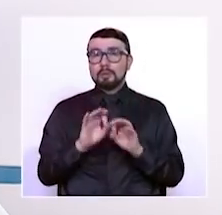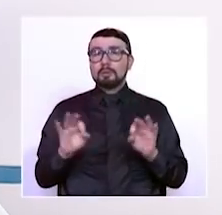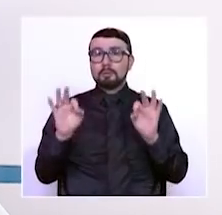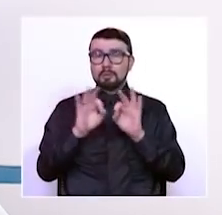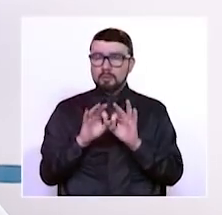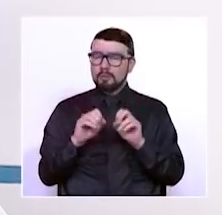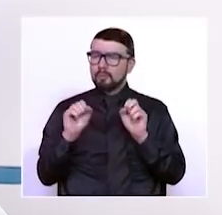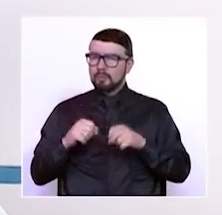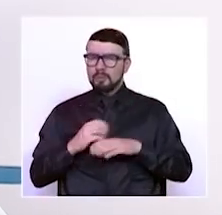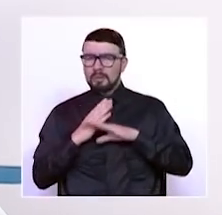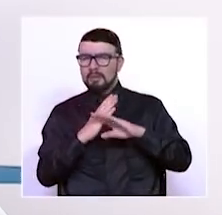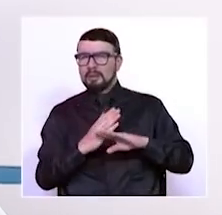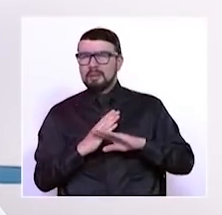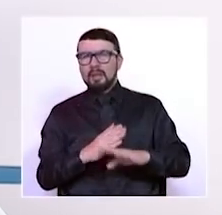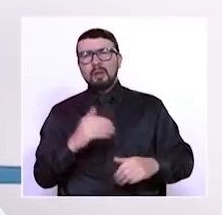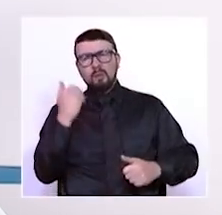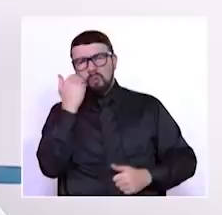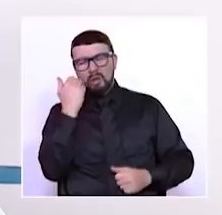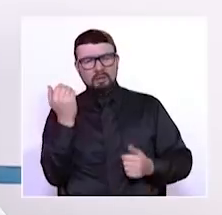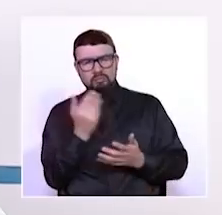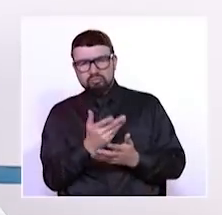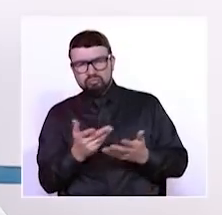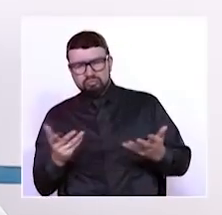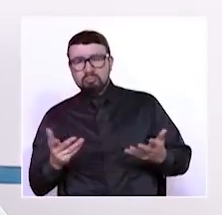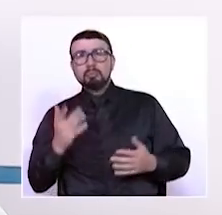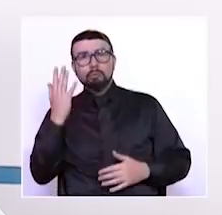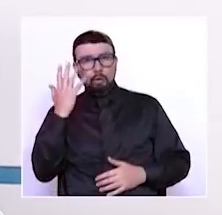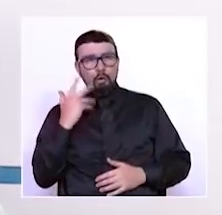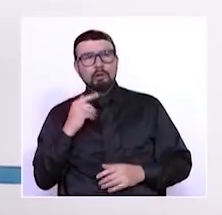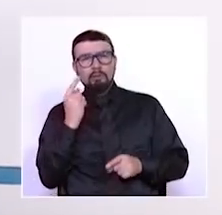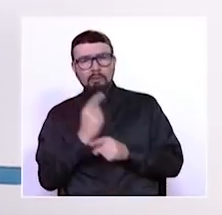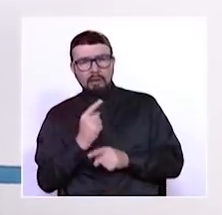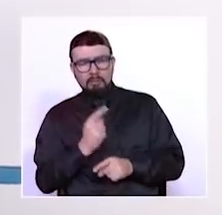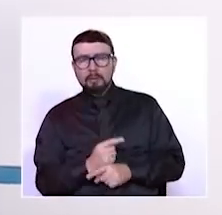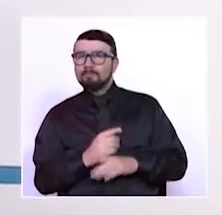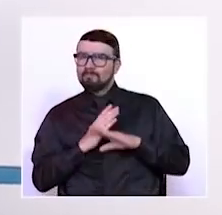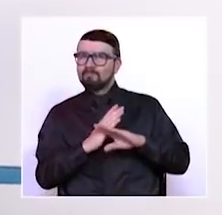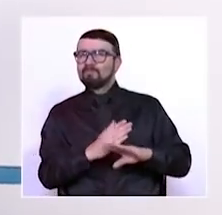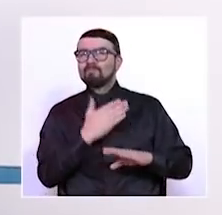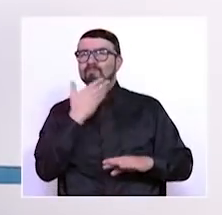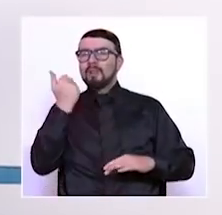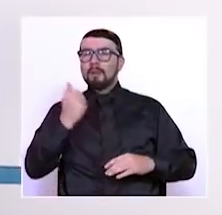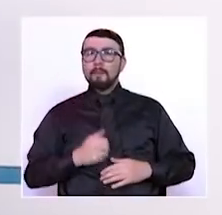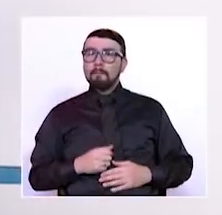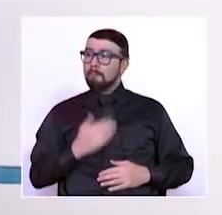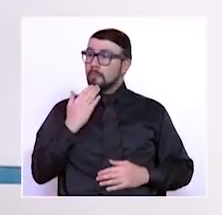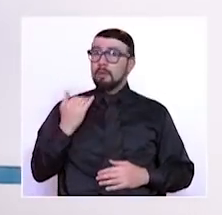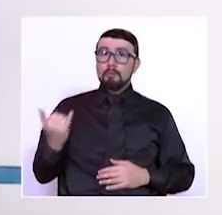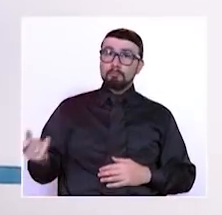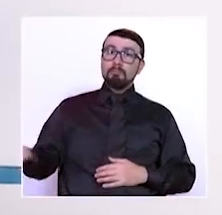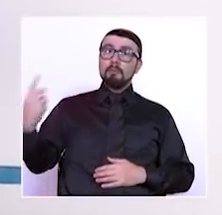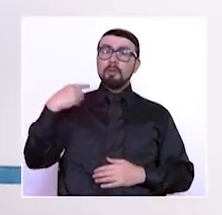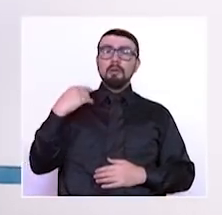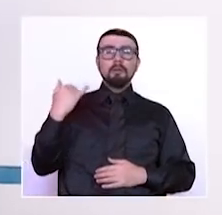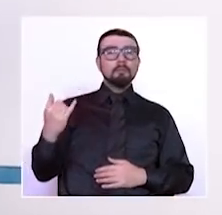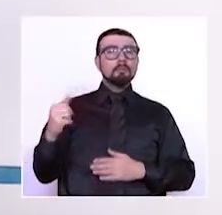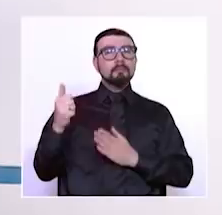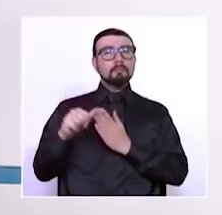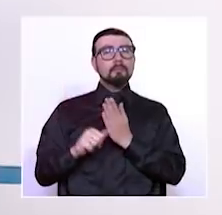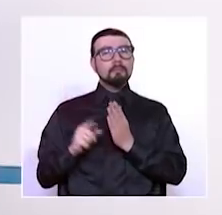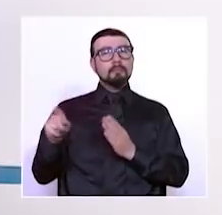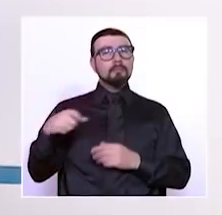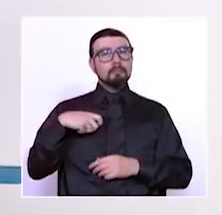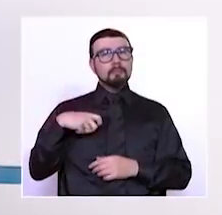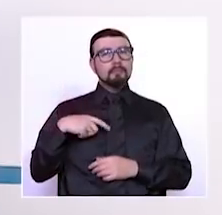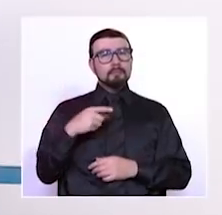prevenir tantas patologías que a diario se nos presentan. Nos han preguntado acerca del programa que tenemos ahora en